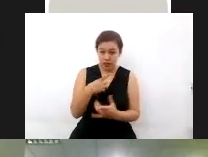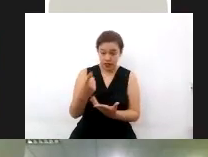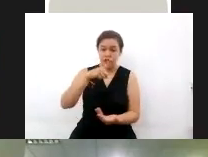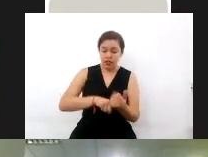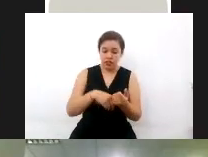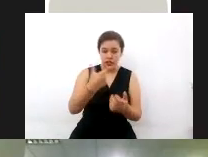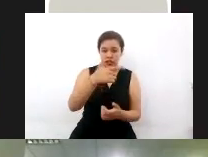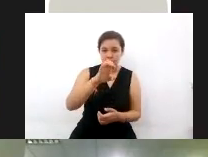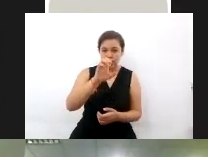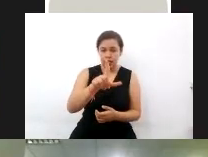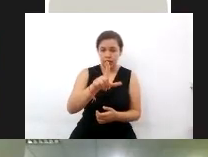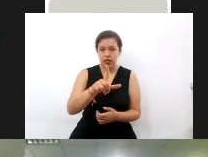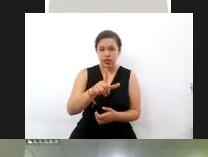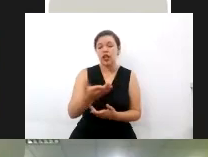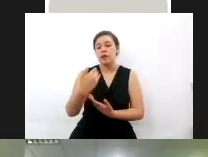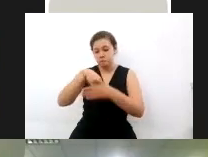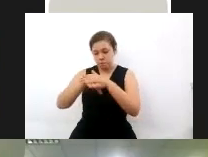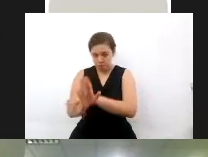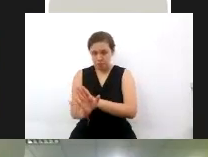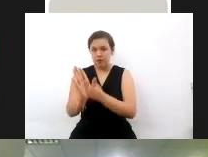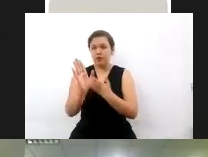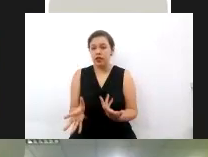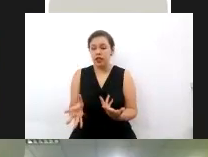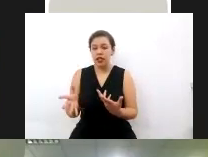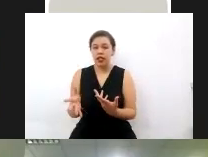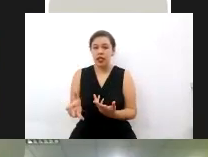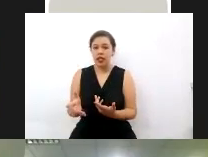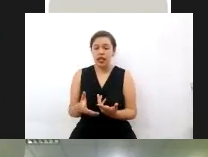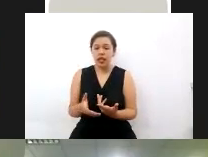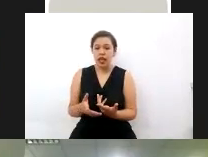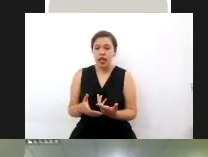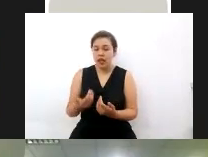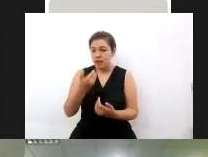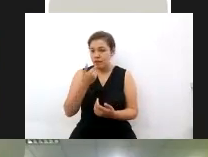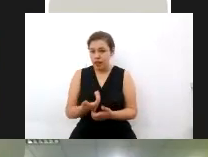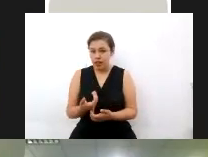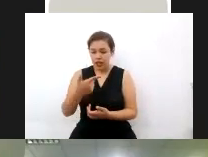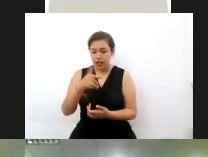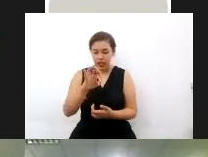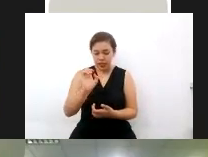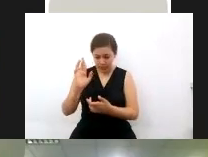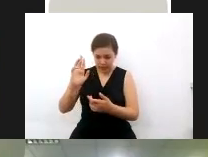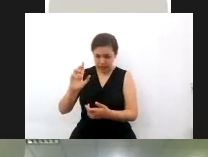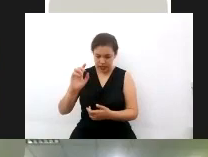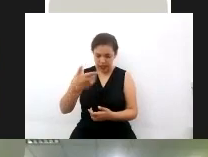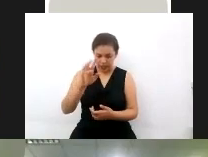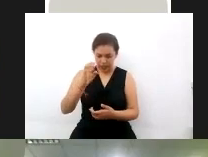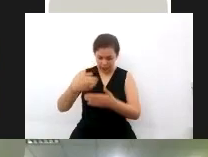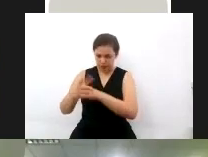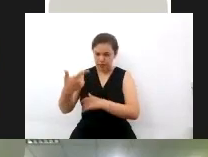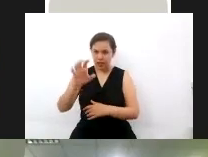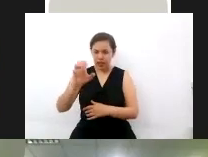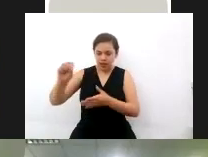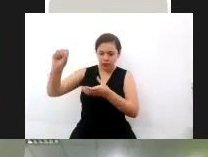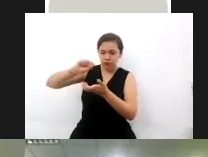Hay que acceder al inmueble. En el momento en el que se accede, se pone la solución de gel. Si ustedes cuentan con